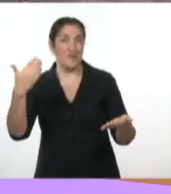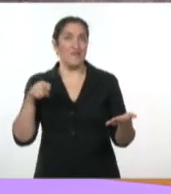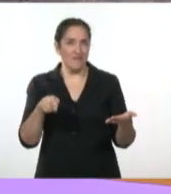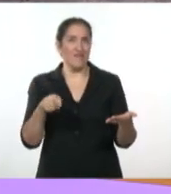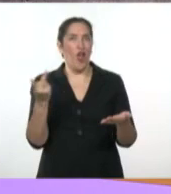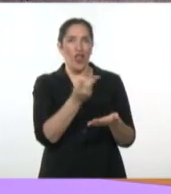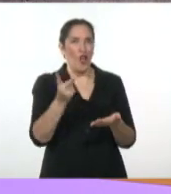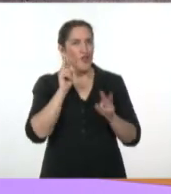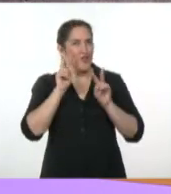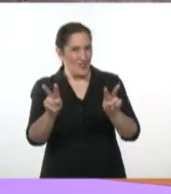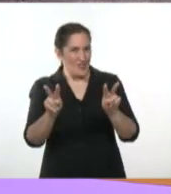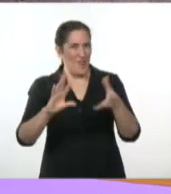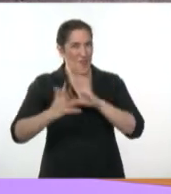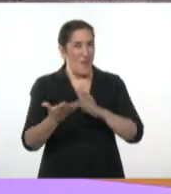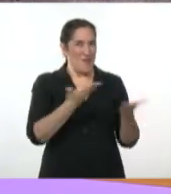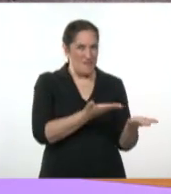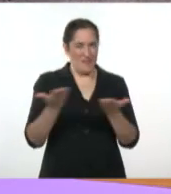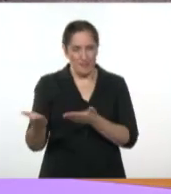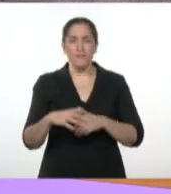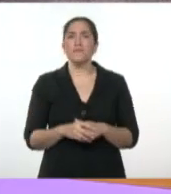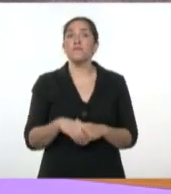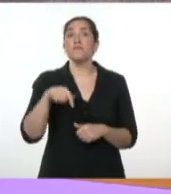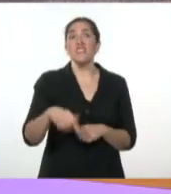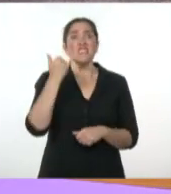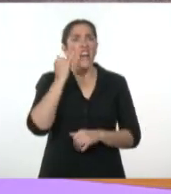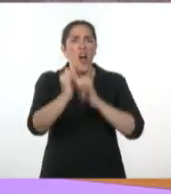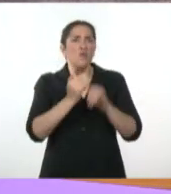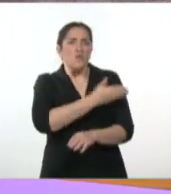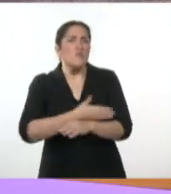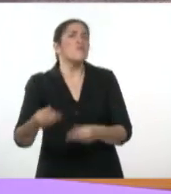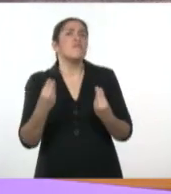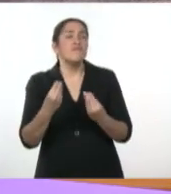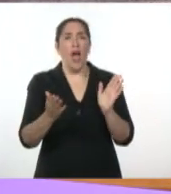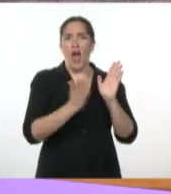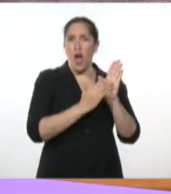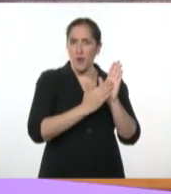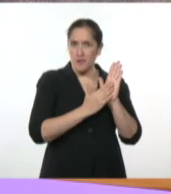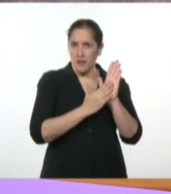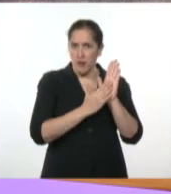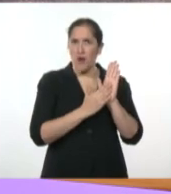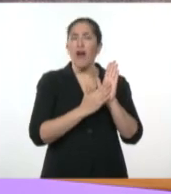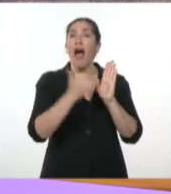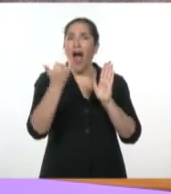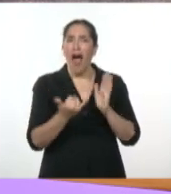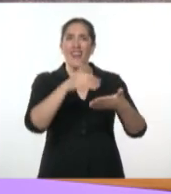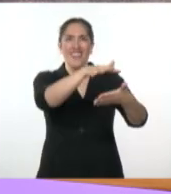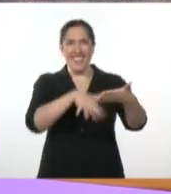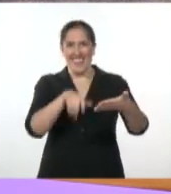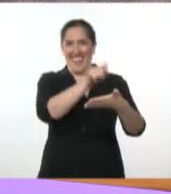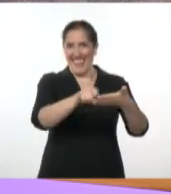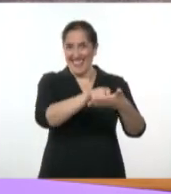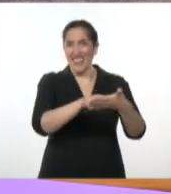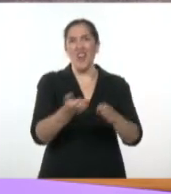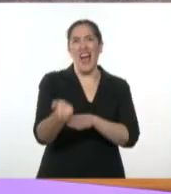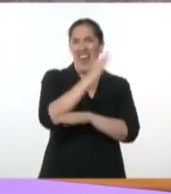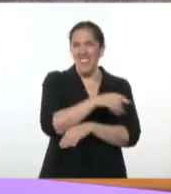fuimos trabajando hasta ahora fue sobre la argumentación. Y pensamos entonces en el soporte en la escritura, que el texto que